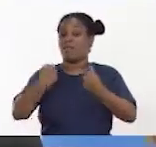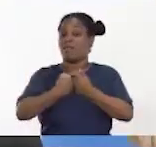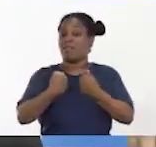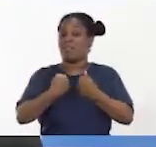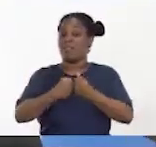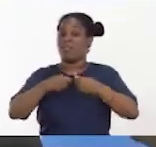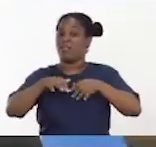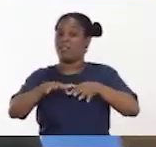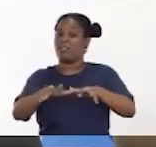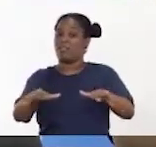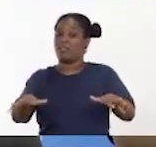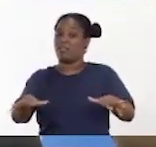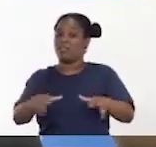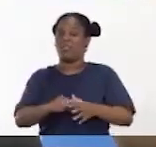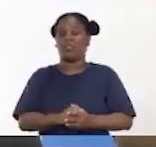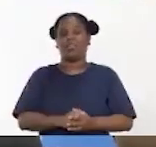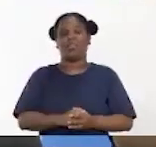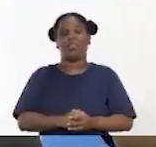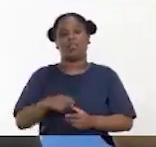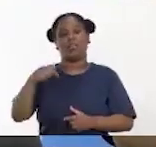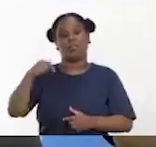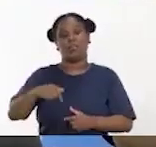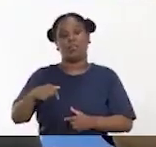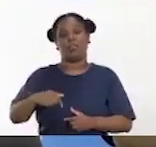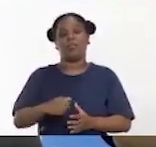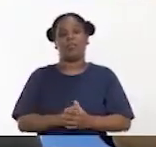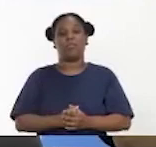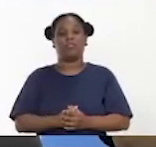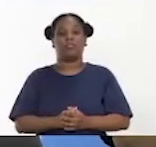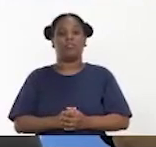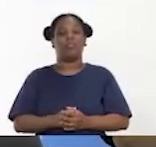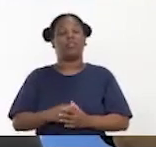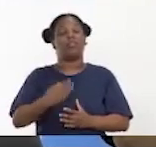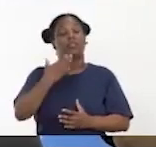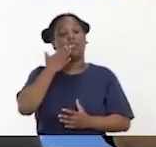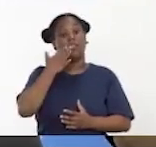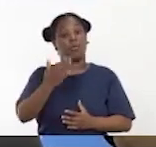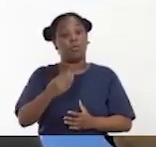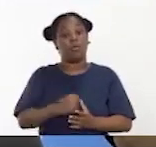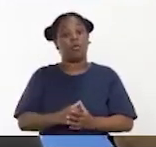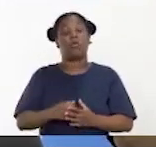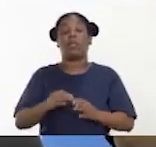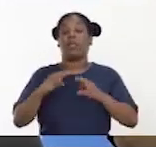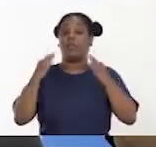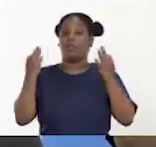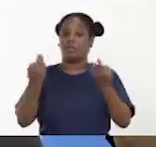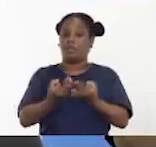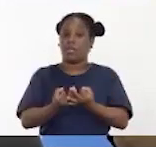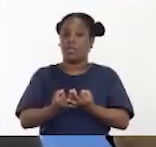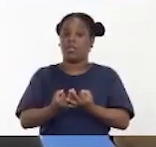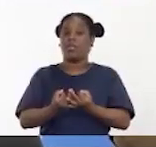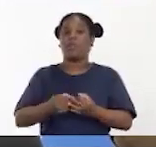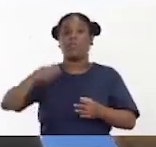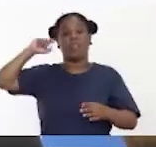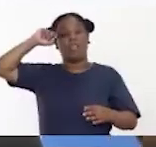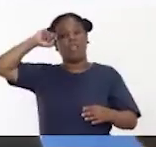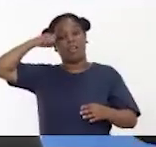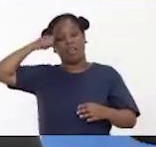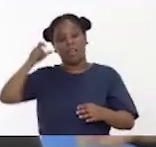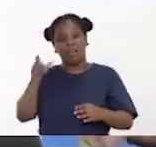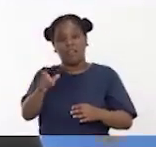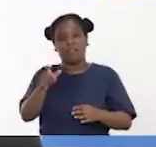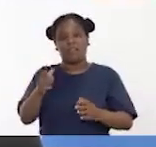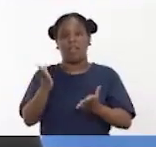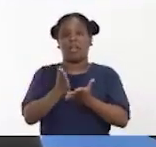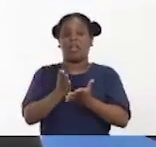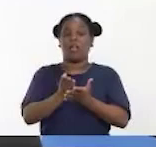esta epidemia que estamos pasando. Y bueno, sería bueno que la propia familia le grabe las clases para que